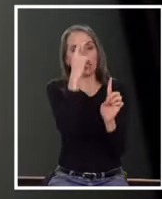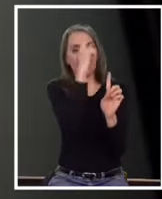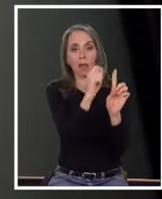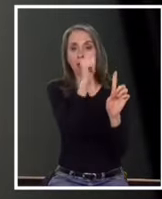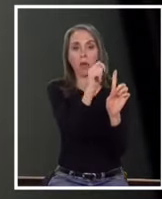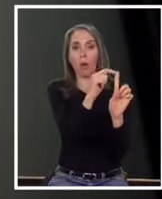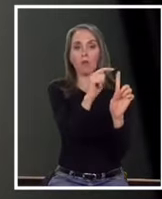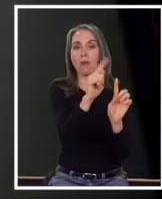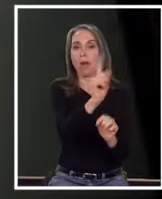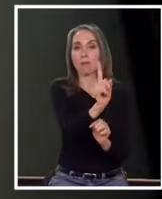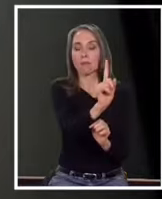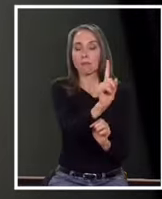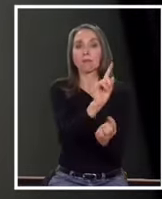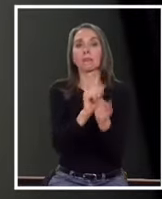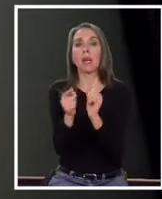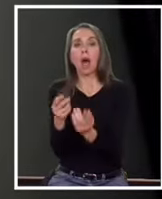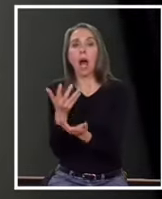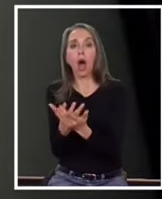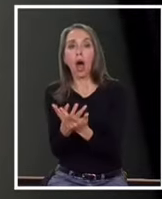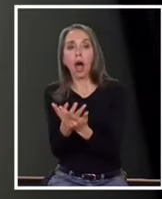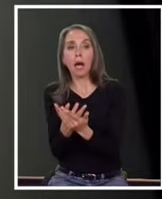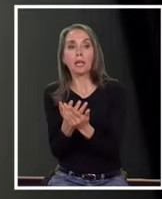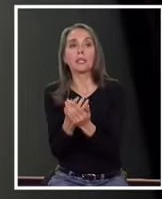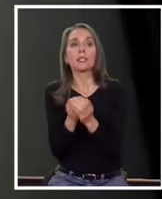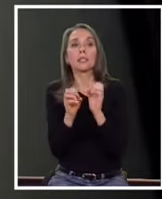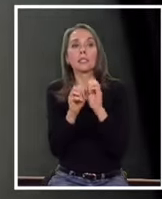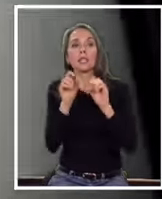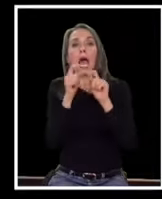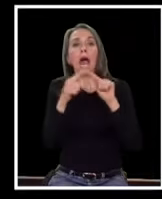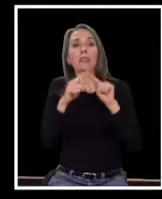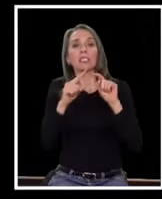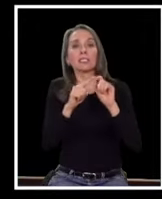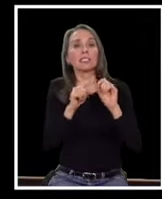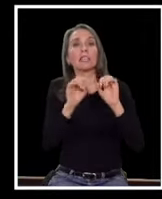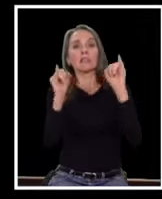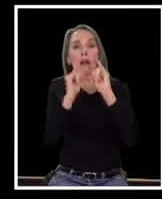manera. Lo que existe es un patrón ramificado de evolución.